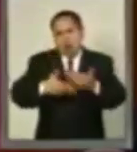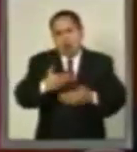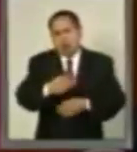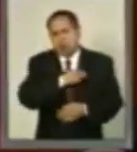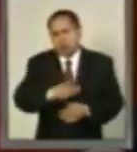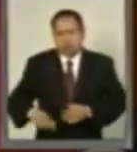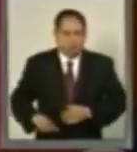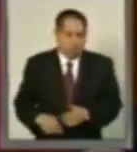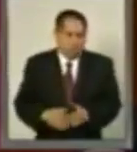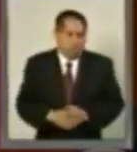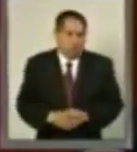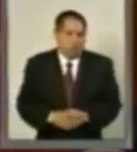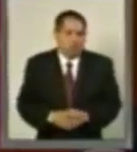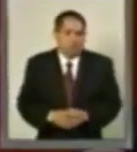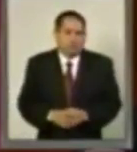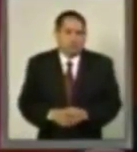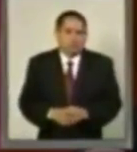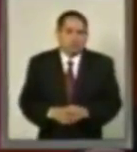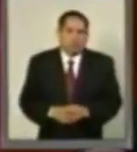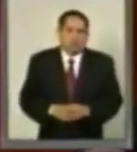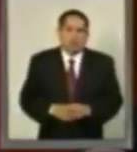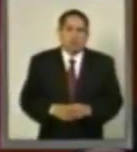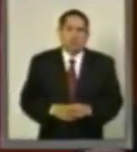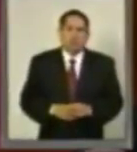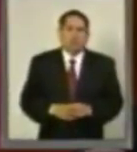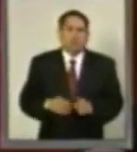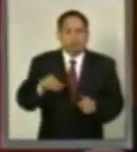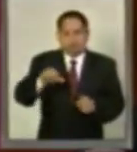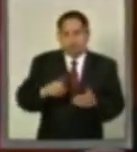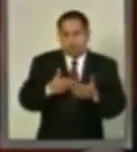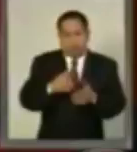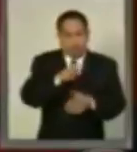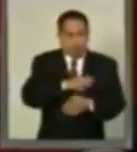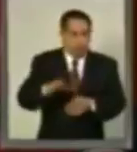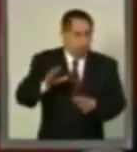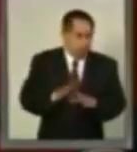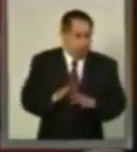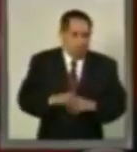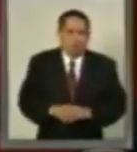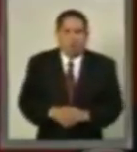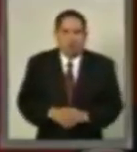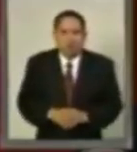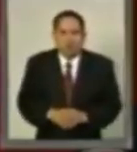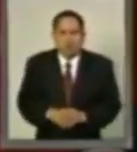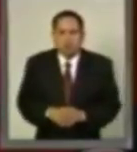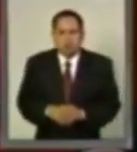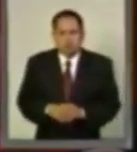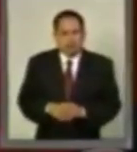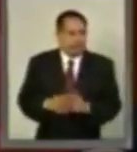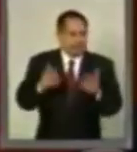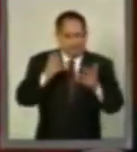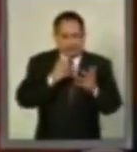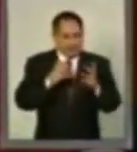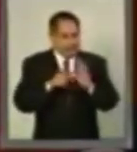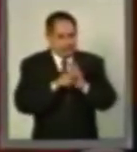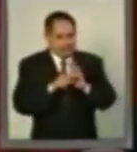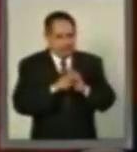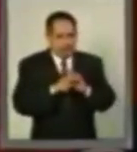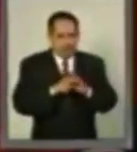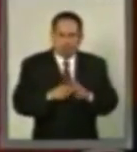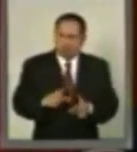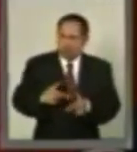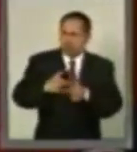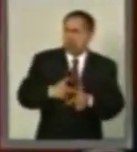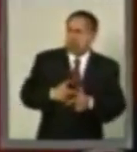Hoy es impresionante que ante la adversidad no solamente se esté de pie, sino